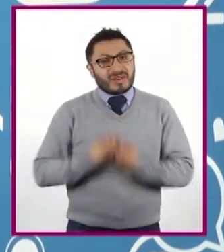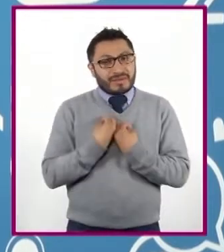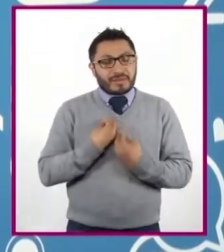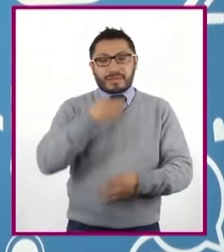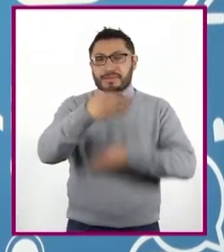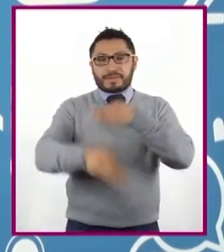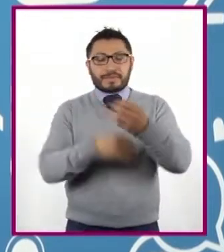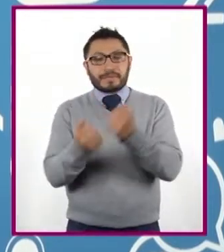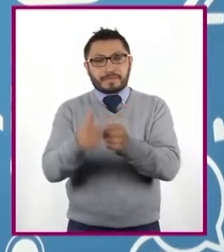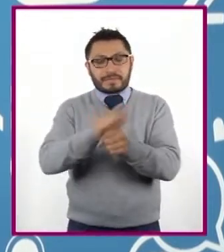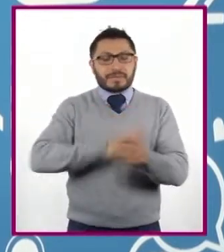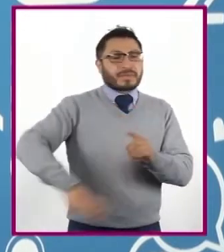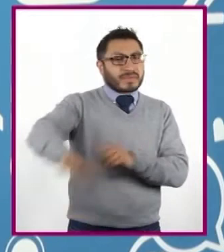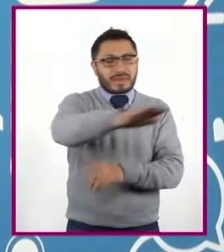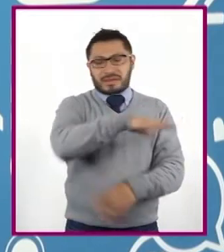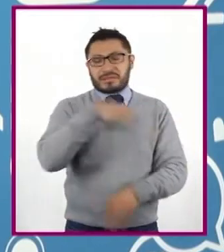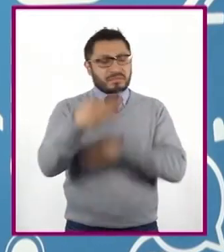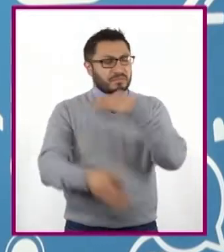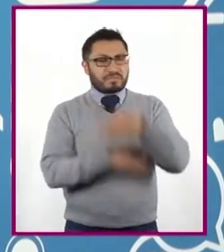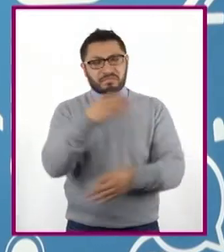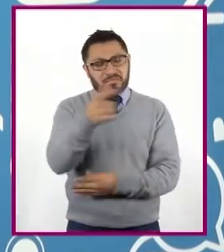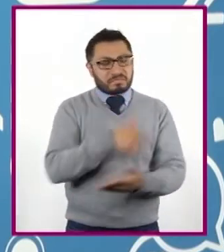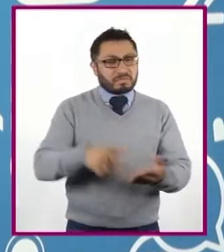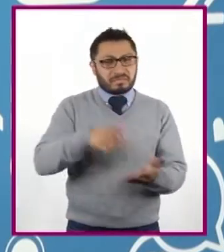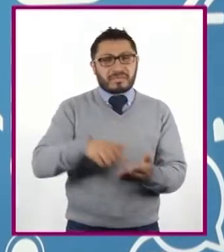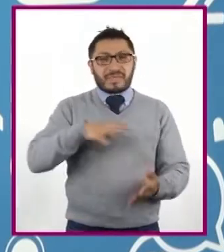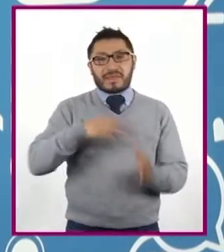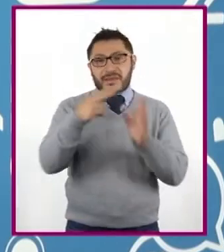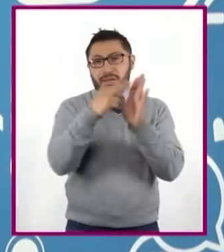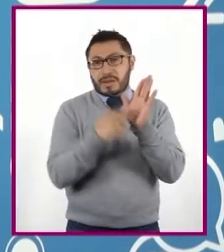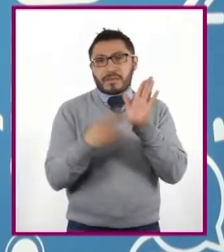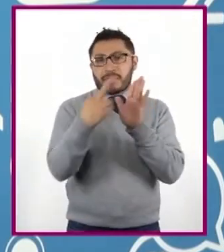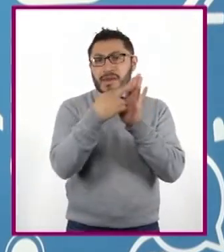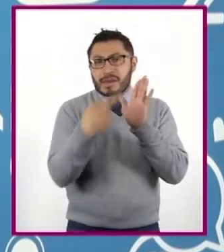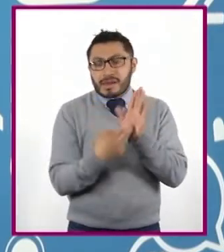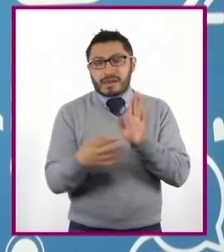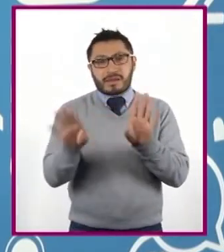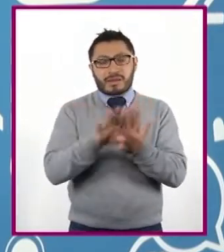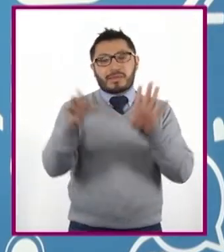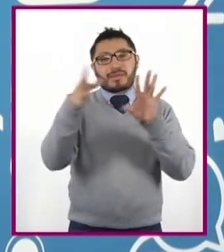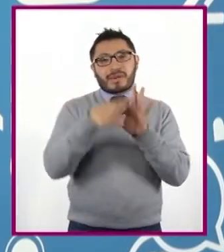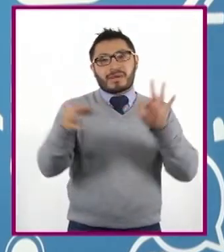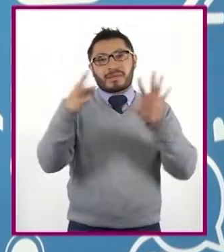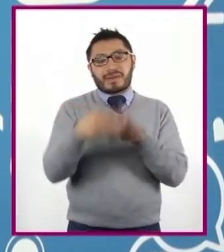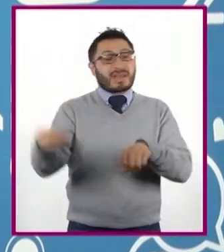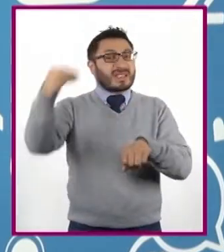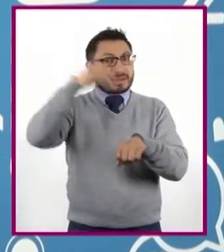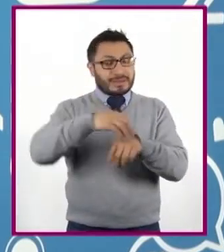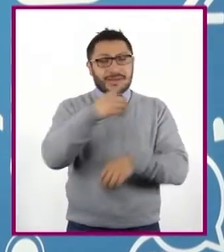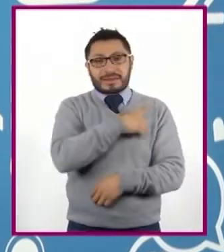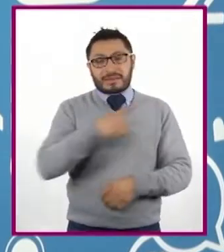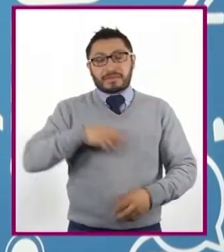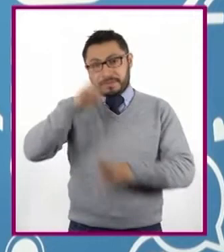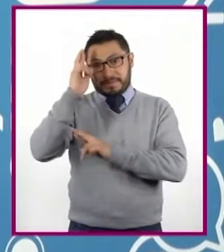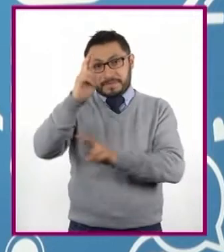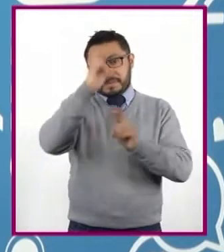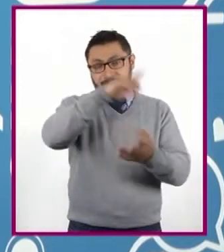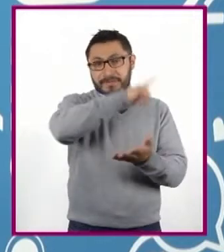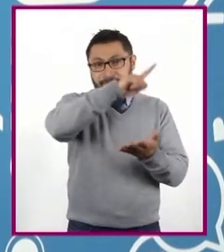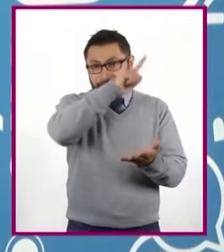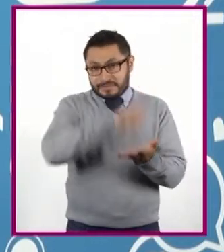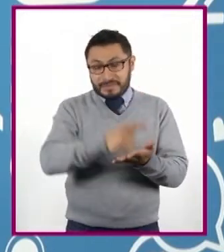toda sociedad hay normas y reglas que guían nuestra conducta y debemos respetarlas para